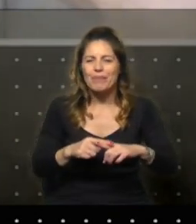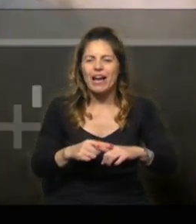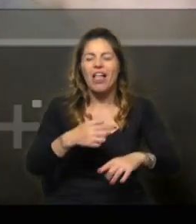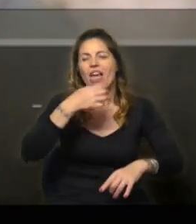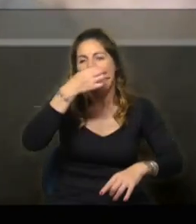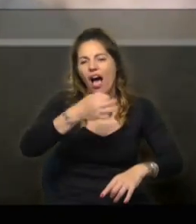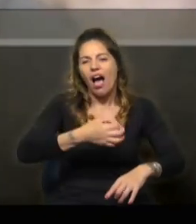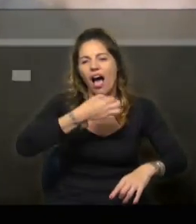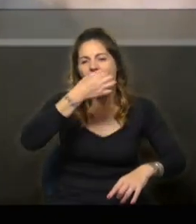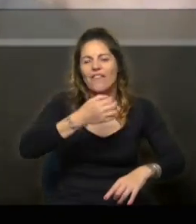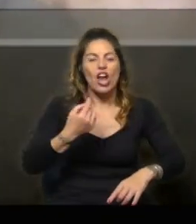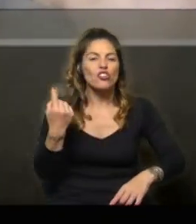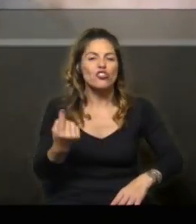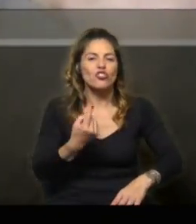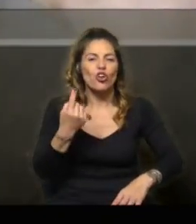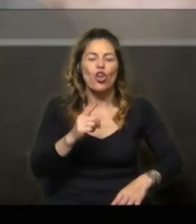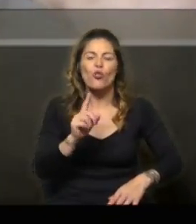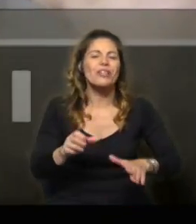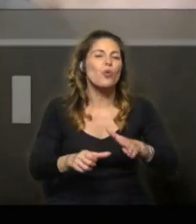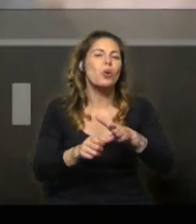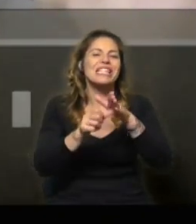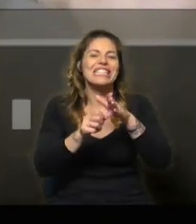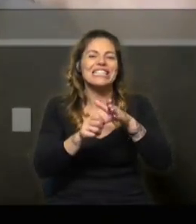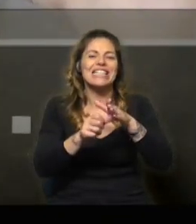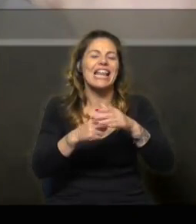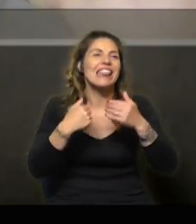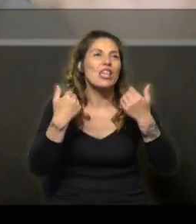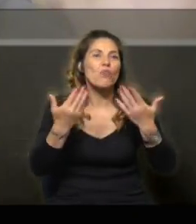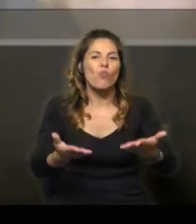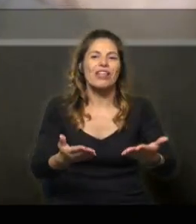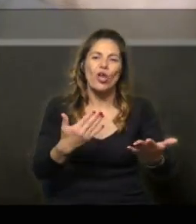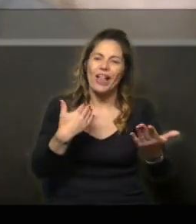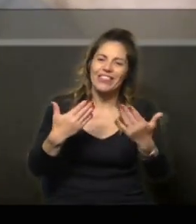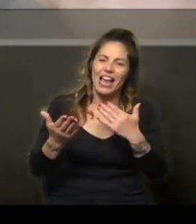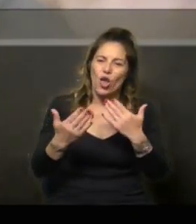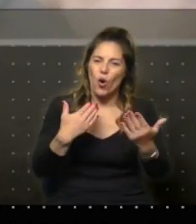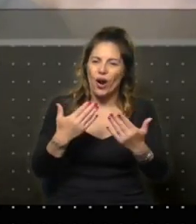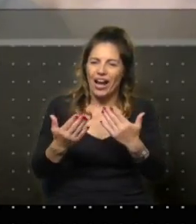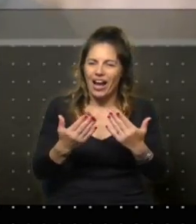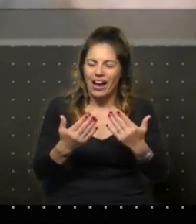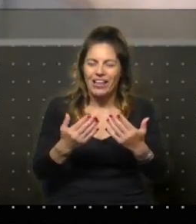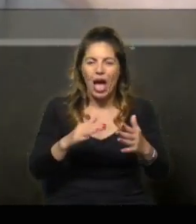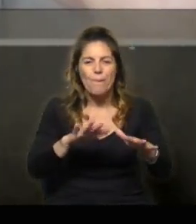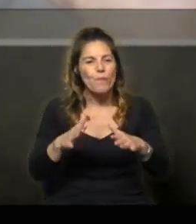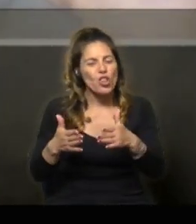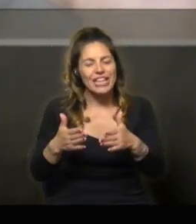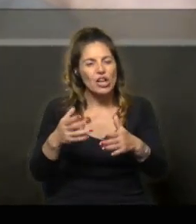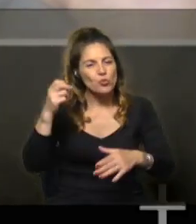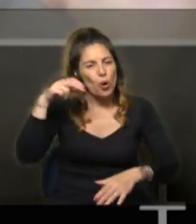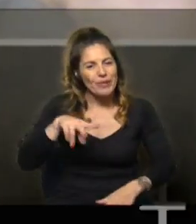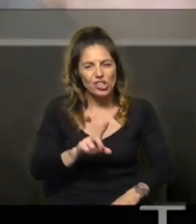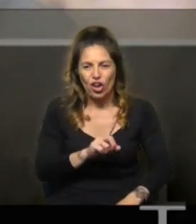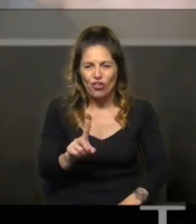monólogo no es un líder muy dispuesto a dialogar a moderar sus